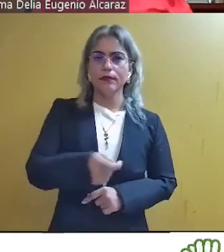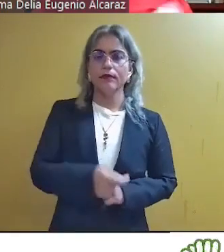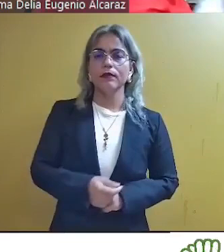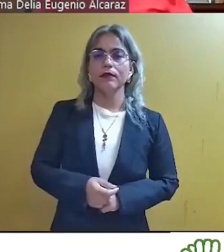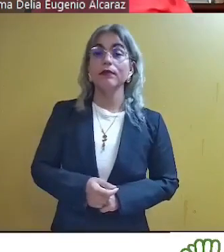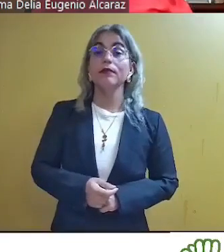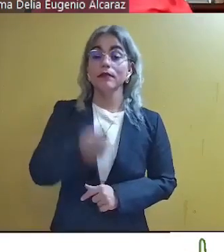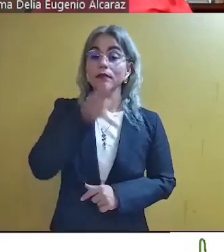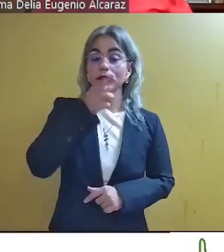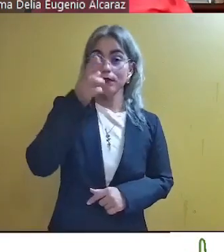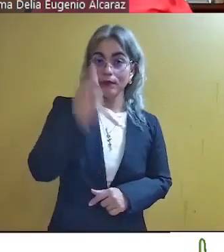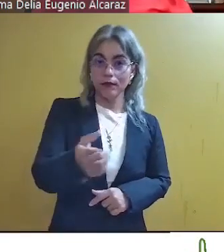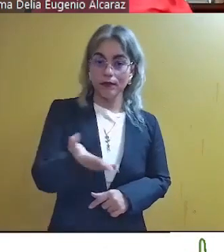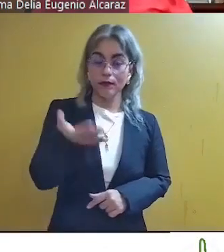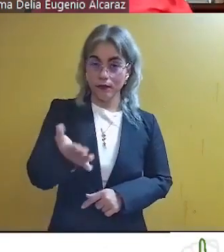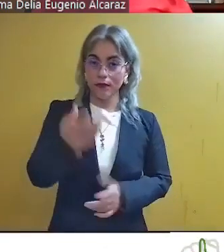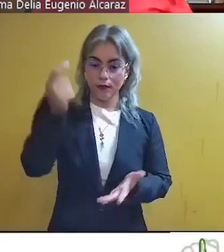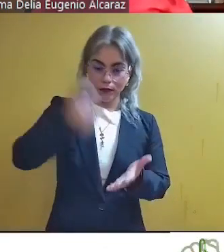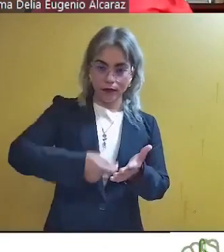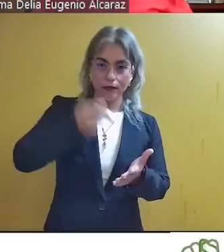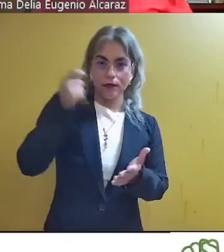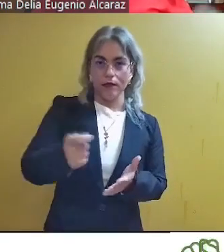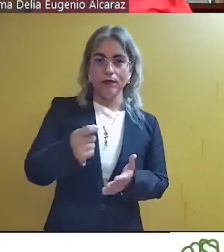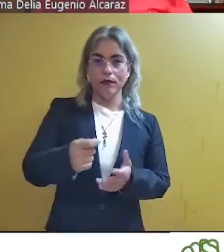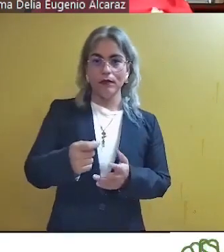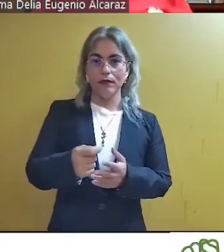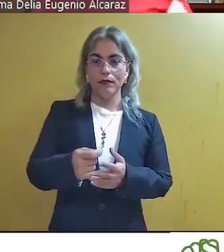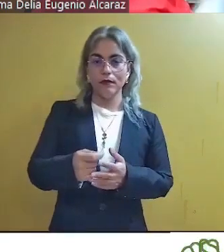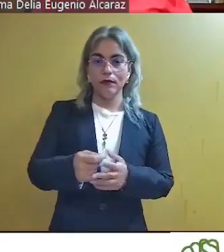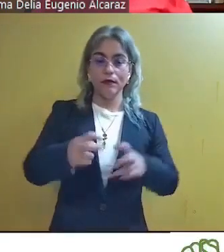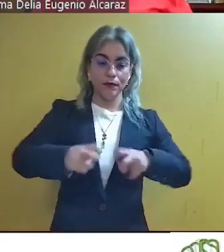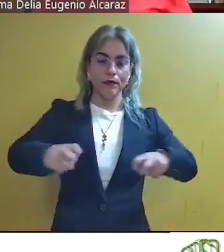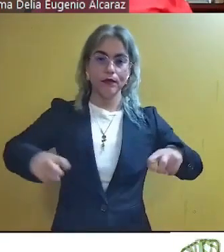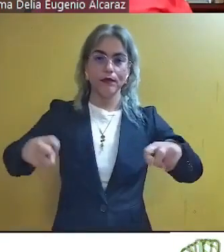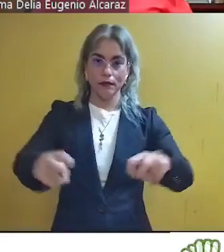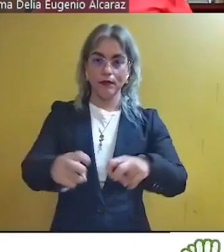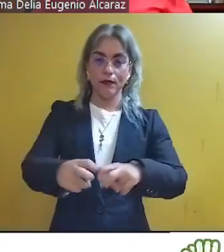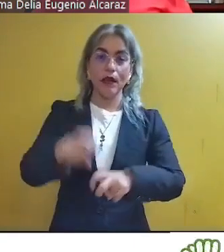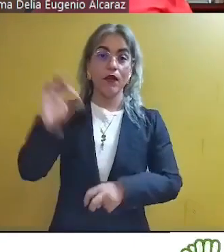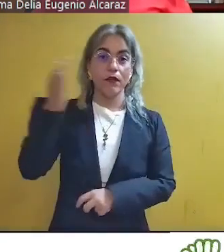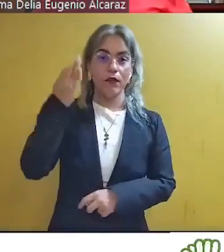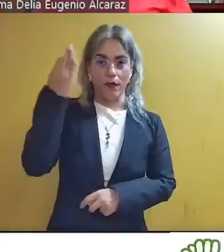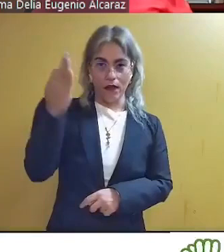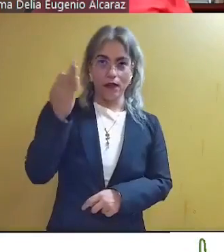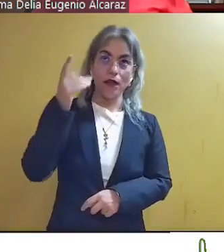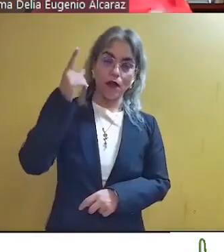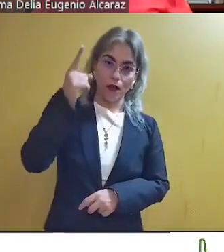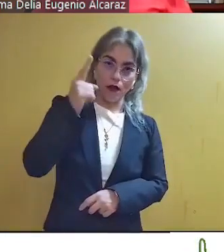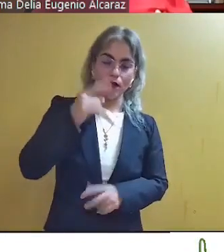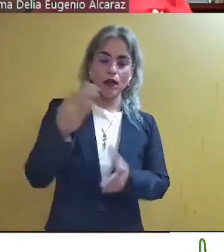se emite en atención a la sentencia dictada por la Sala Regional Ciudad de México en el expediente